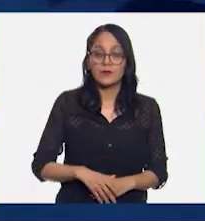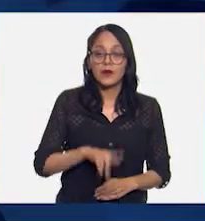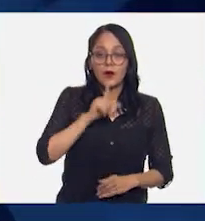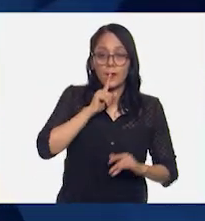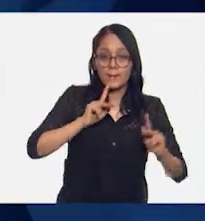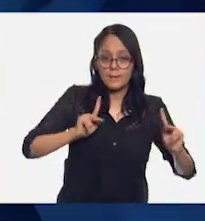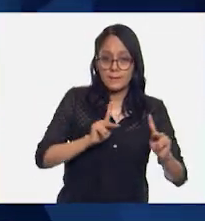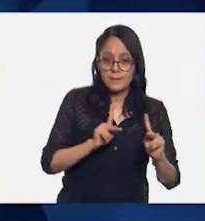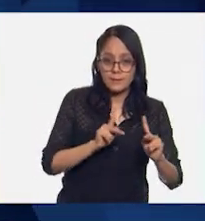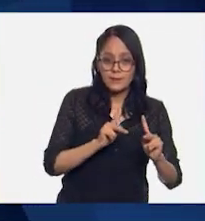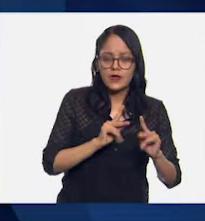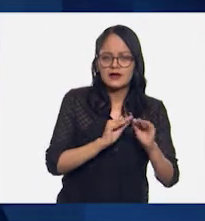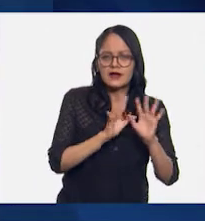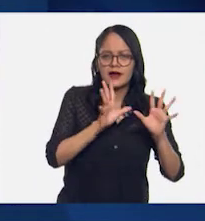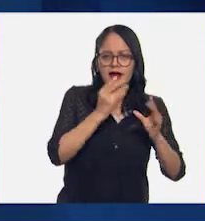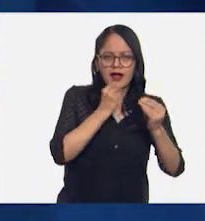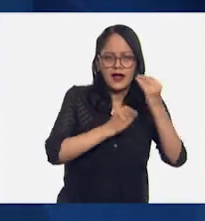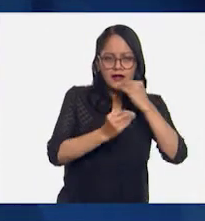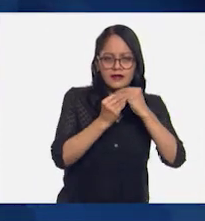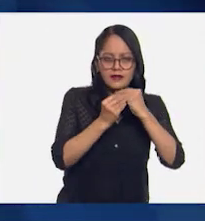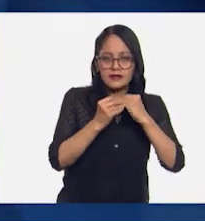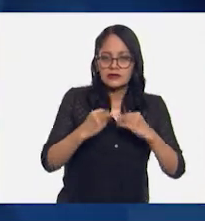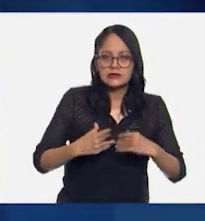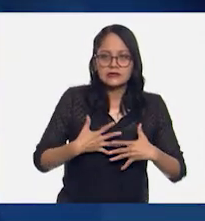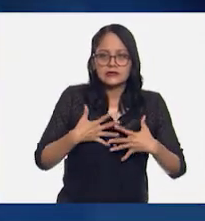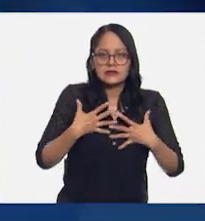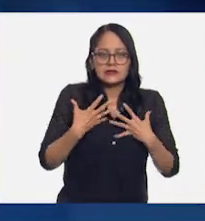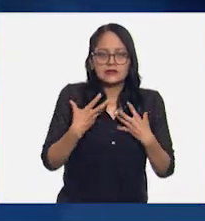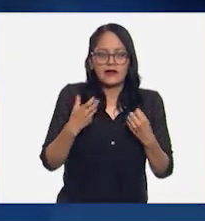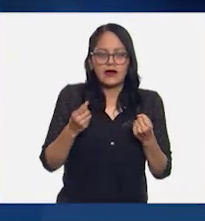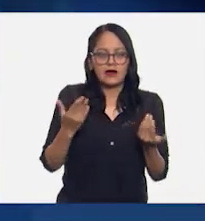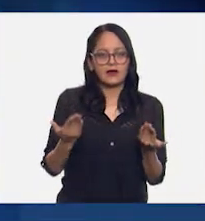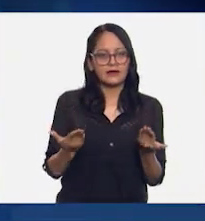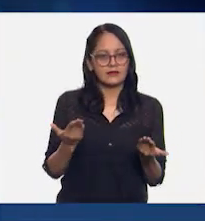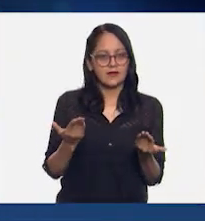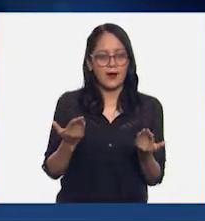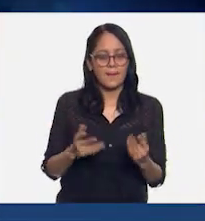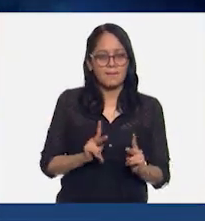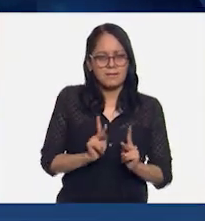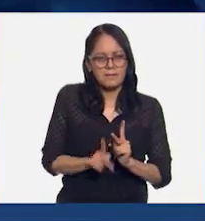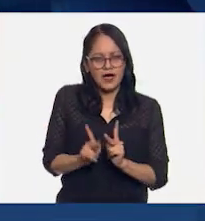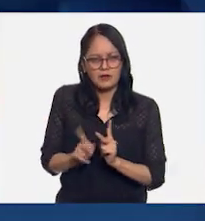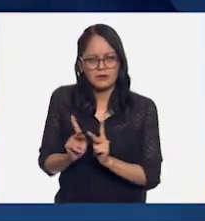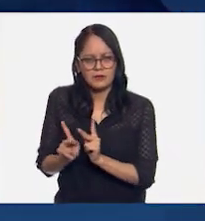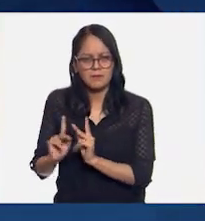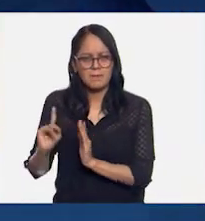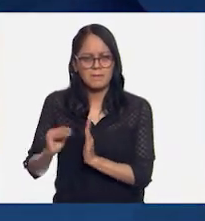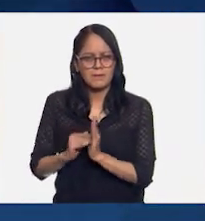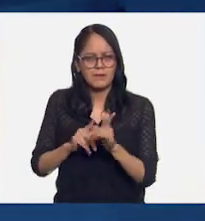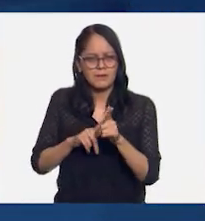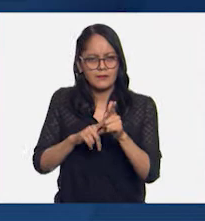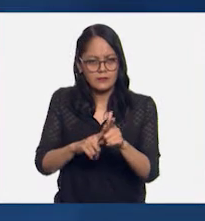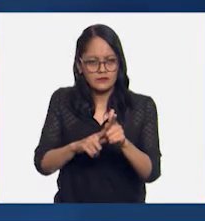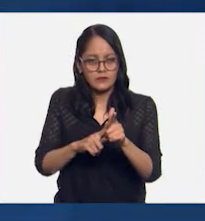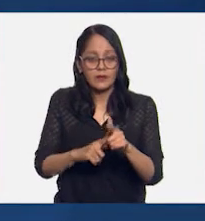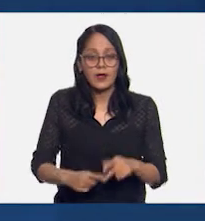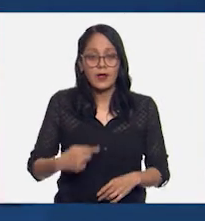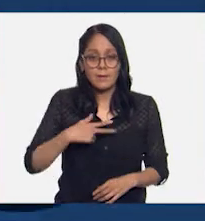El equilibrio de un escalofrío. Las 1000 pausas continuas. Lo que es mío cuando nadie